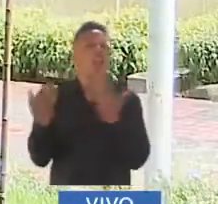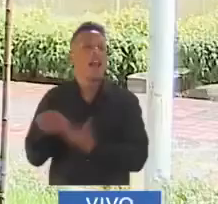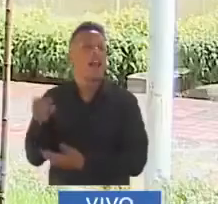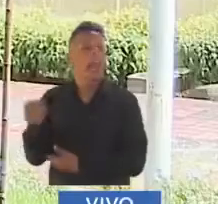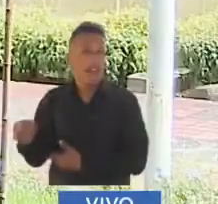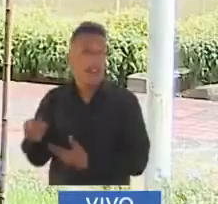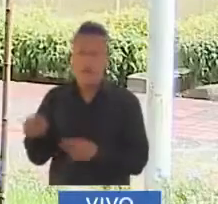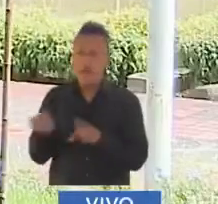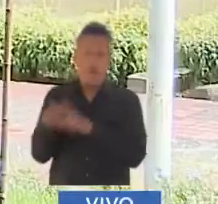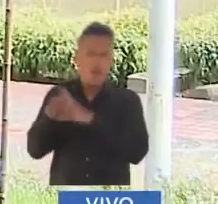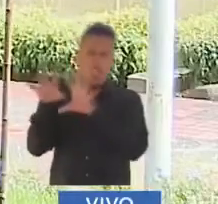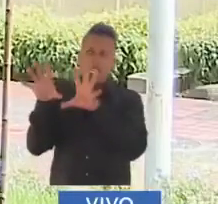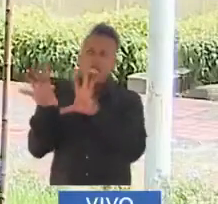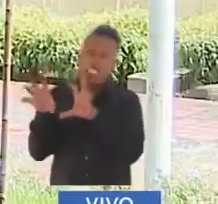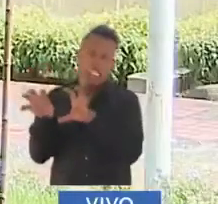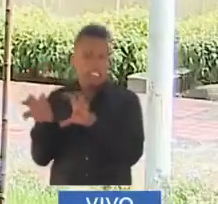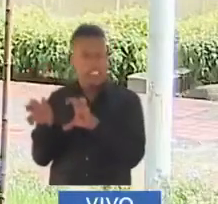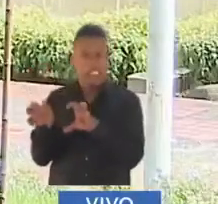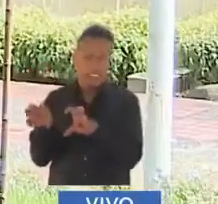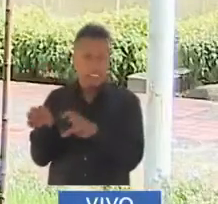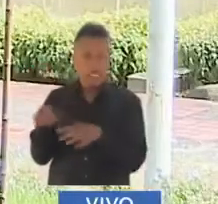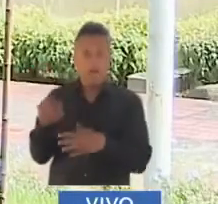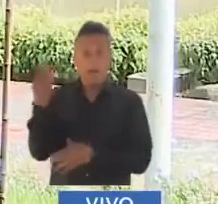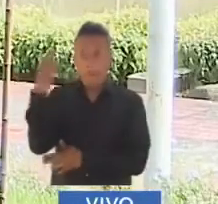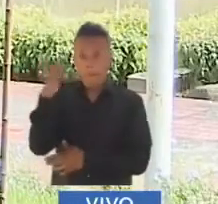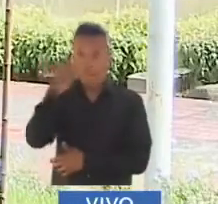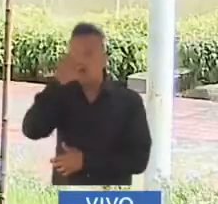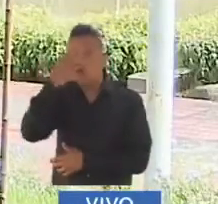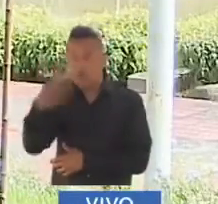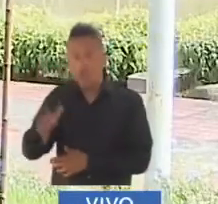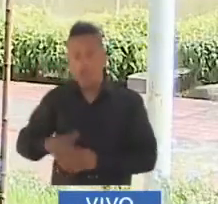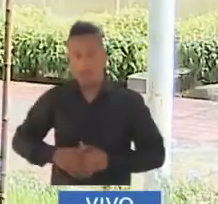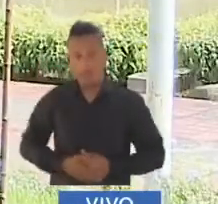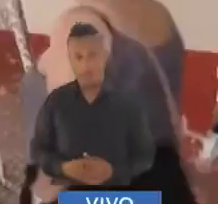en tan mal estado que ni siquiera los baños funcionan.